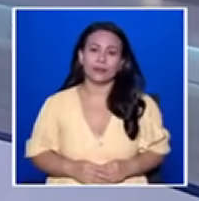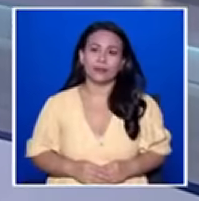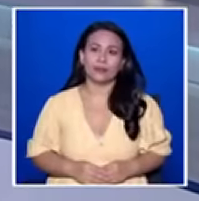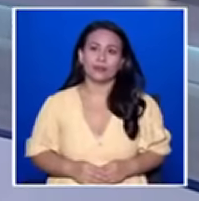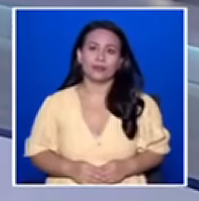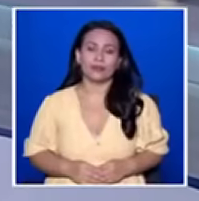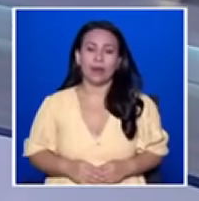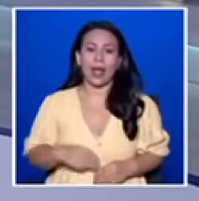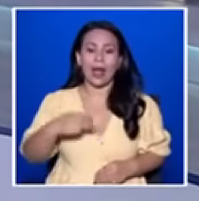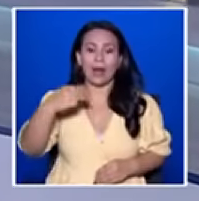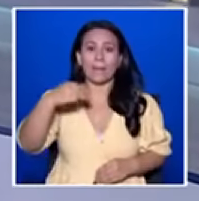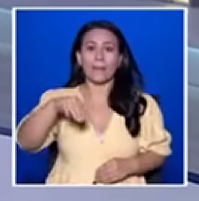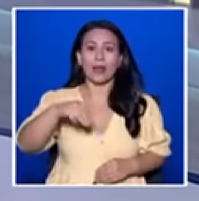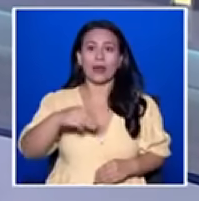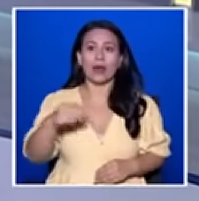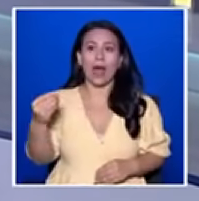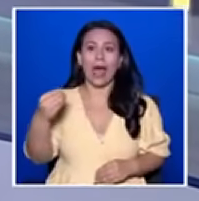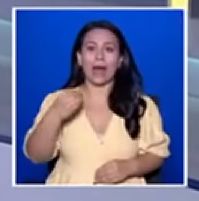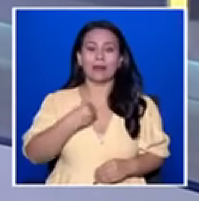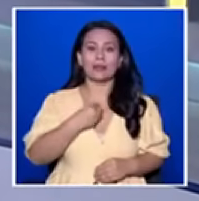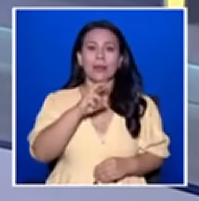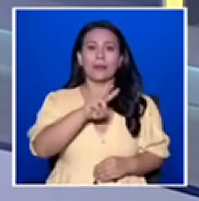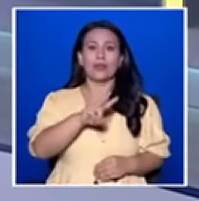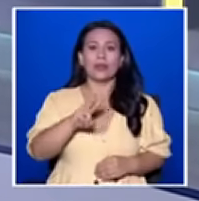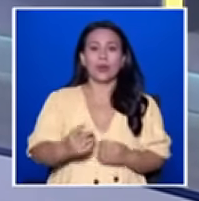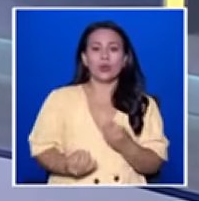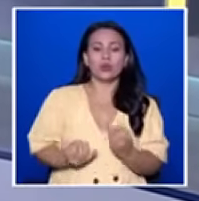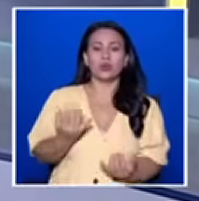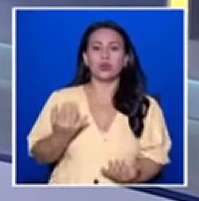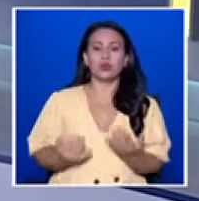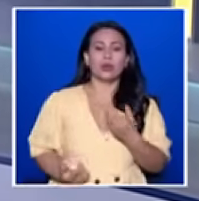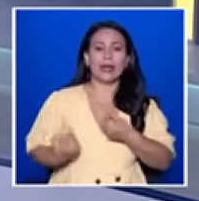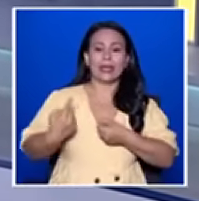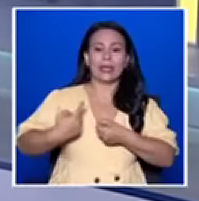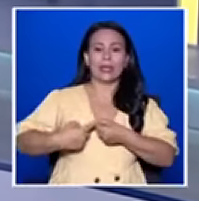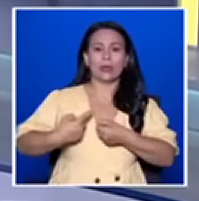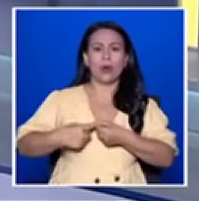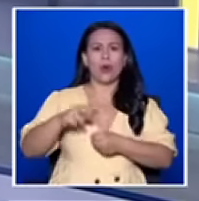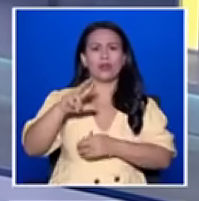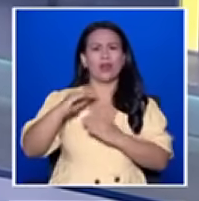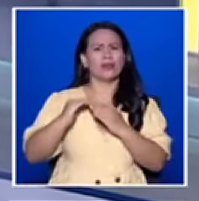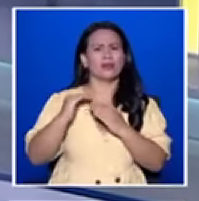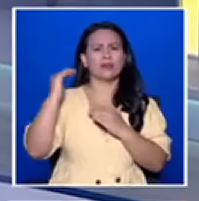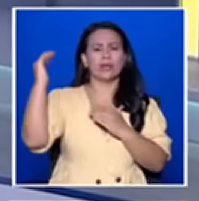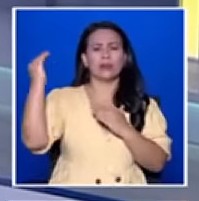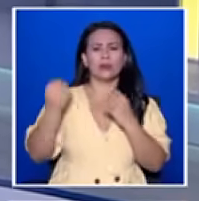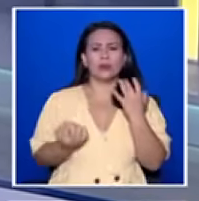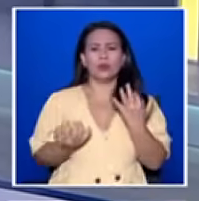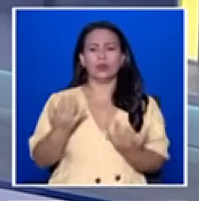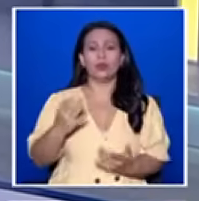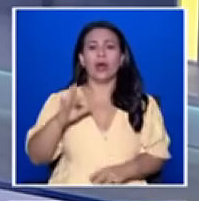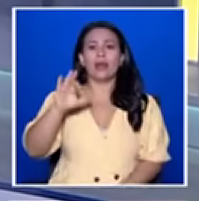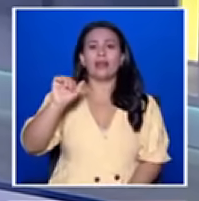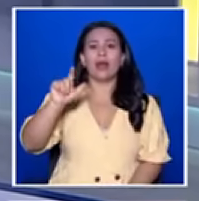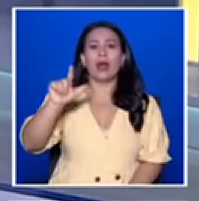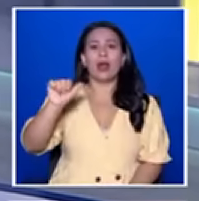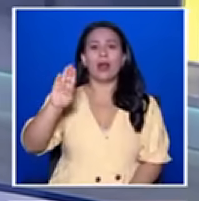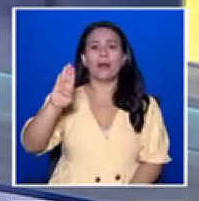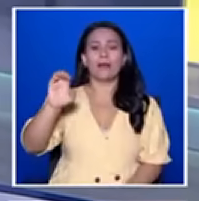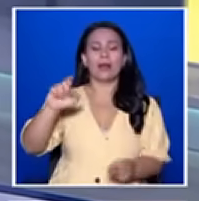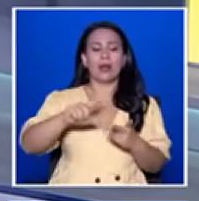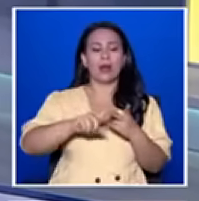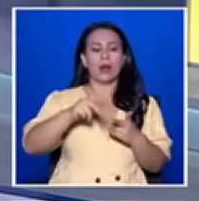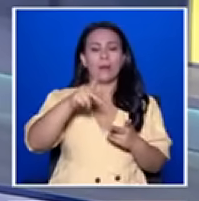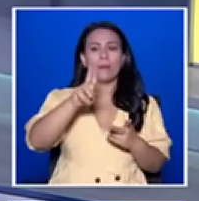Y solo este miércoles se registraron 22 incendios forestales en Quito. Los tres de mayor magnitud fueron en Tababela, Puembo